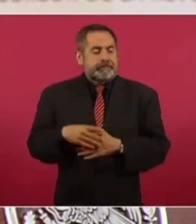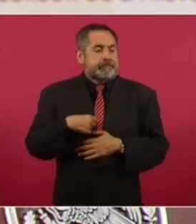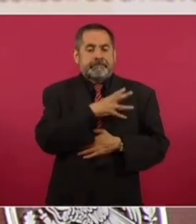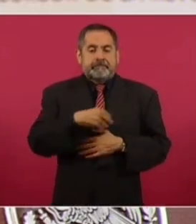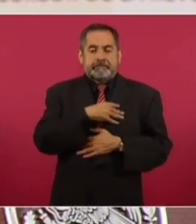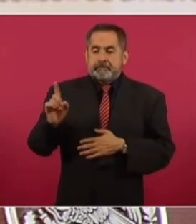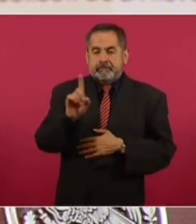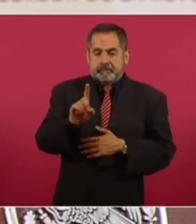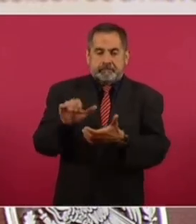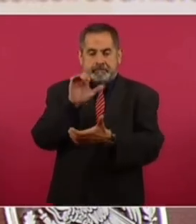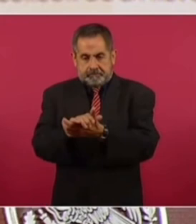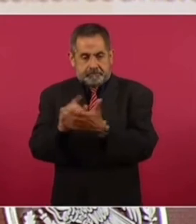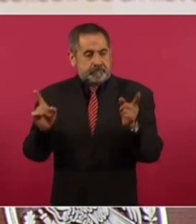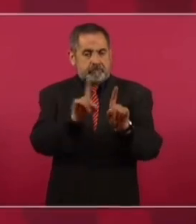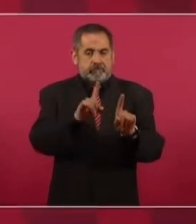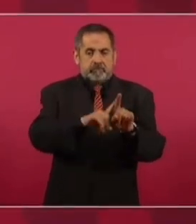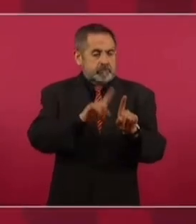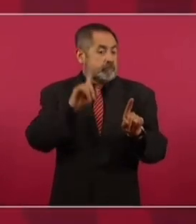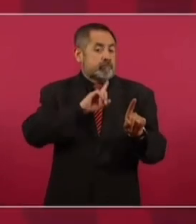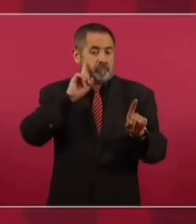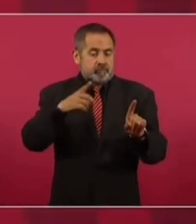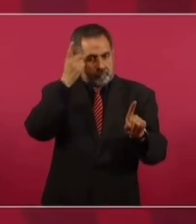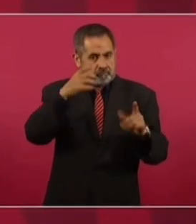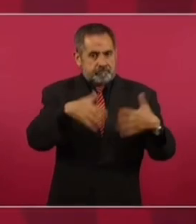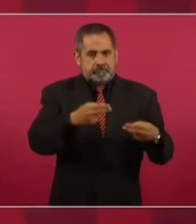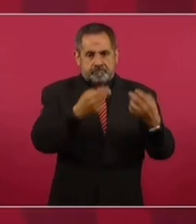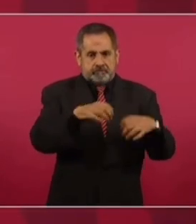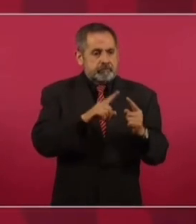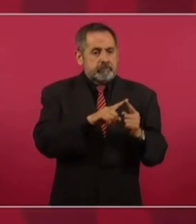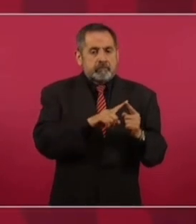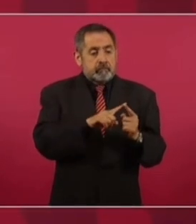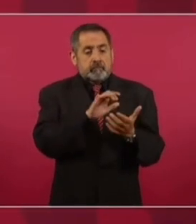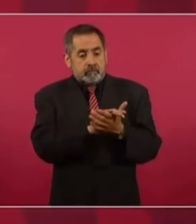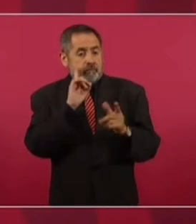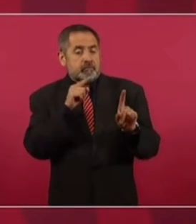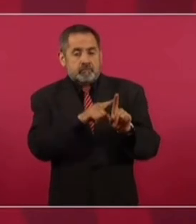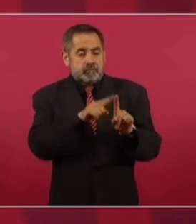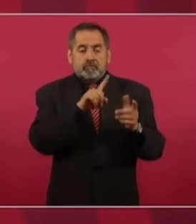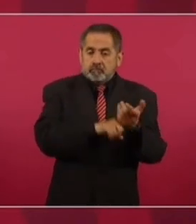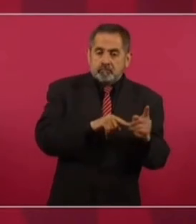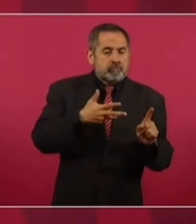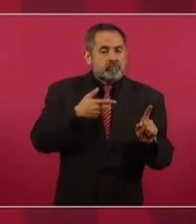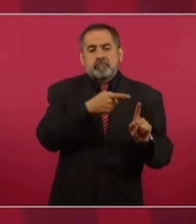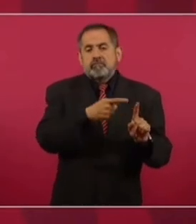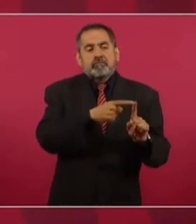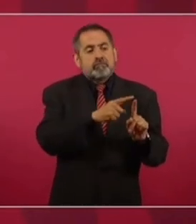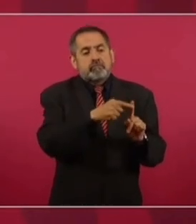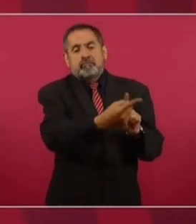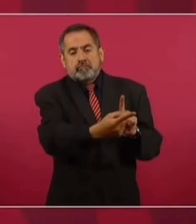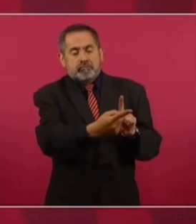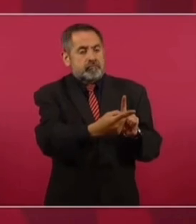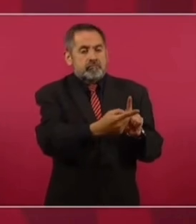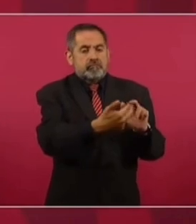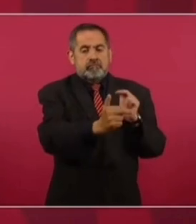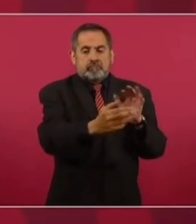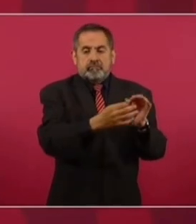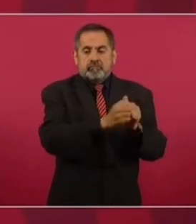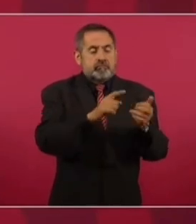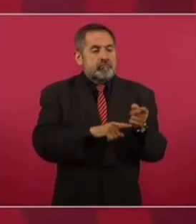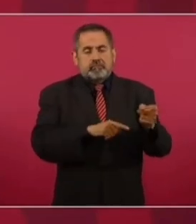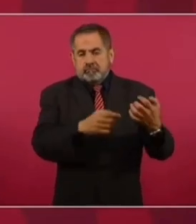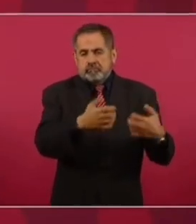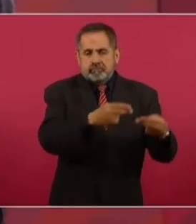hijo, que se casa con una empresaria, su esposa, tenga alguna relación empresarial,